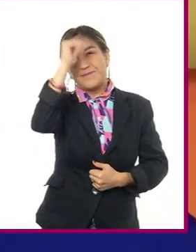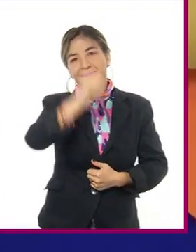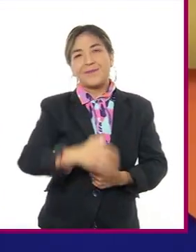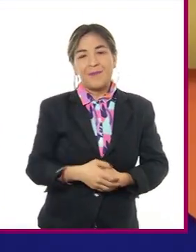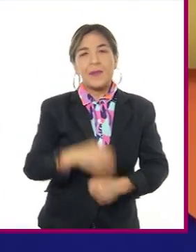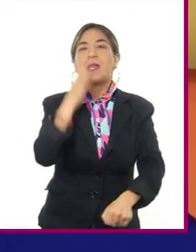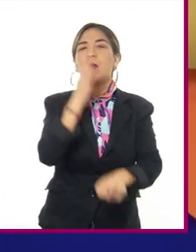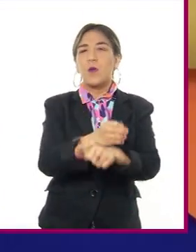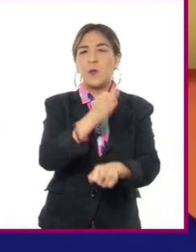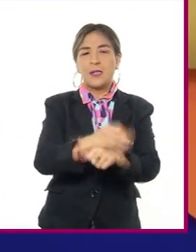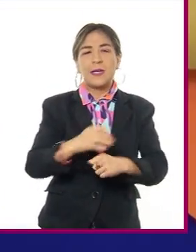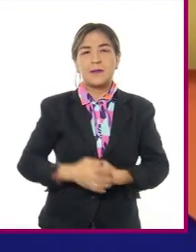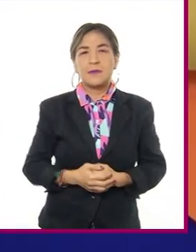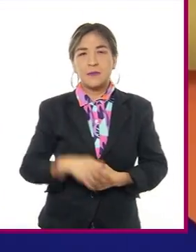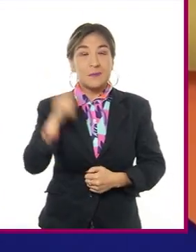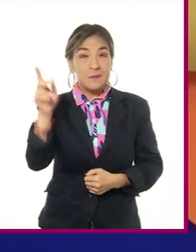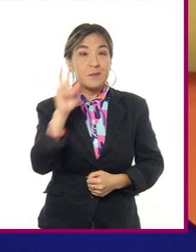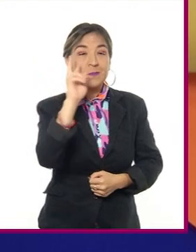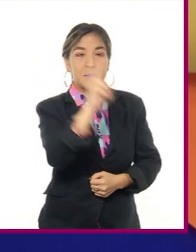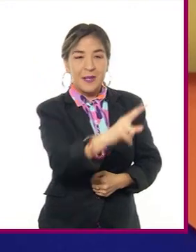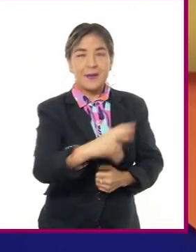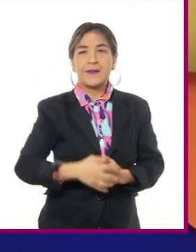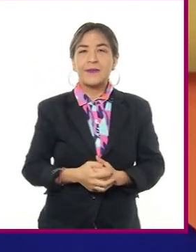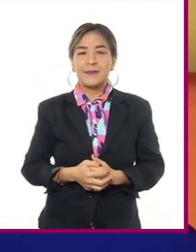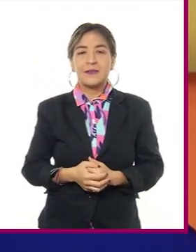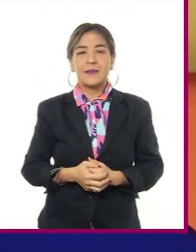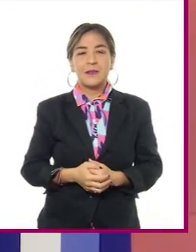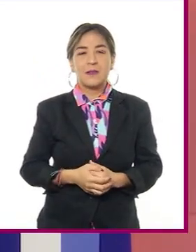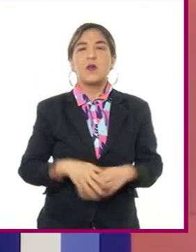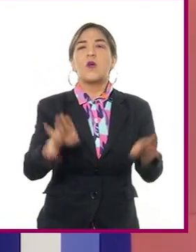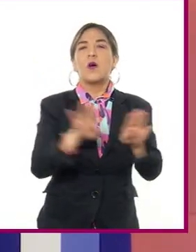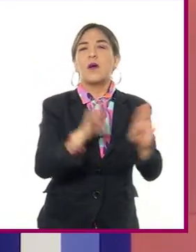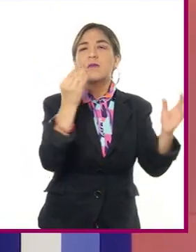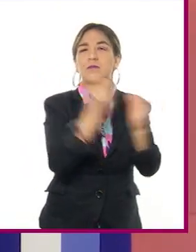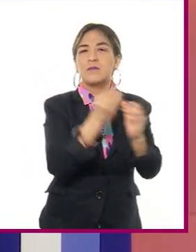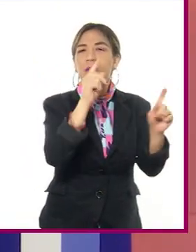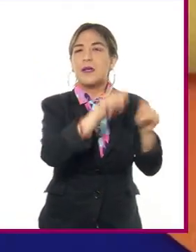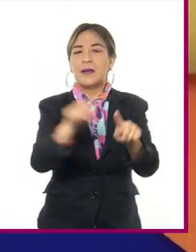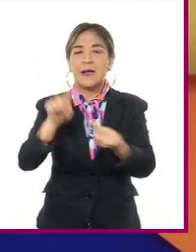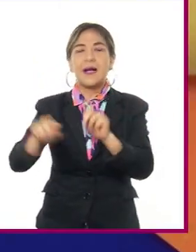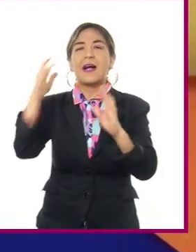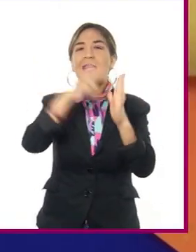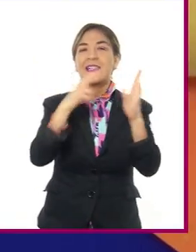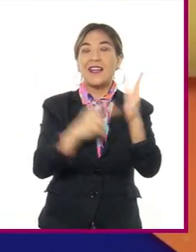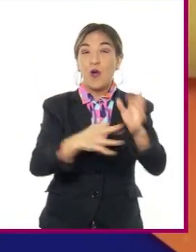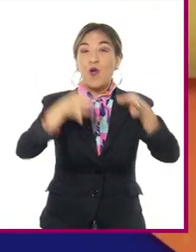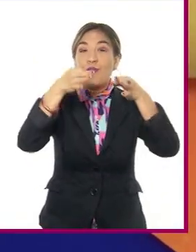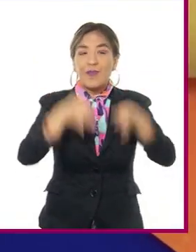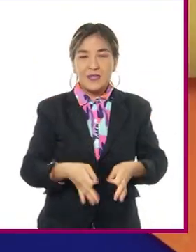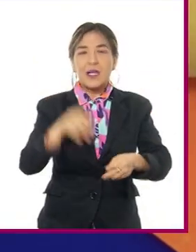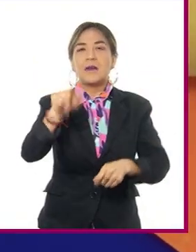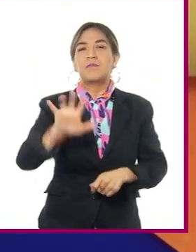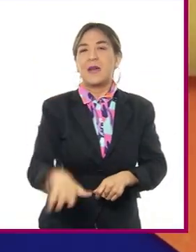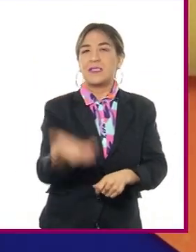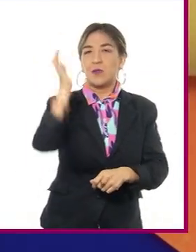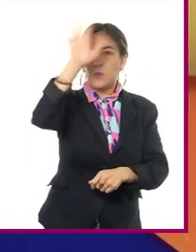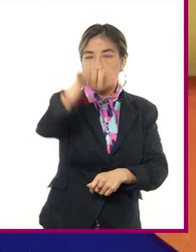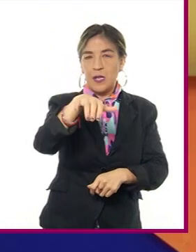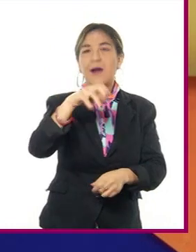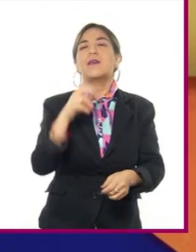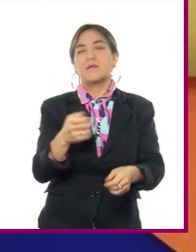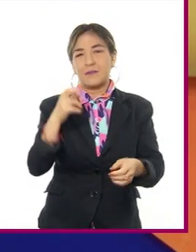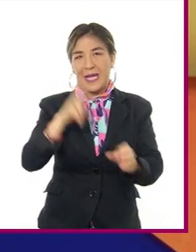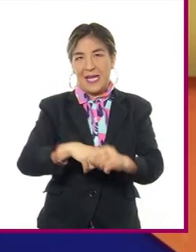te parece si vemos de manera general la clasificación de las reglas oficiales de baloncesto en silla de